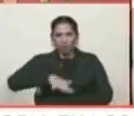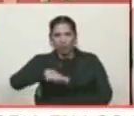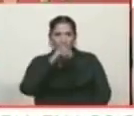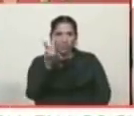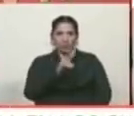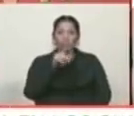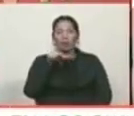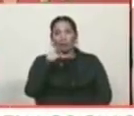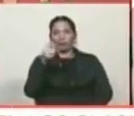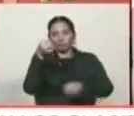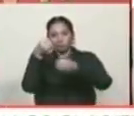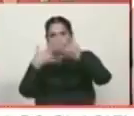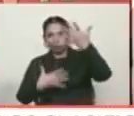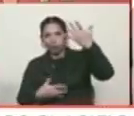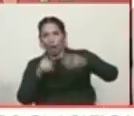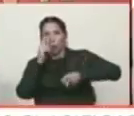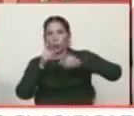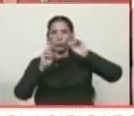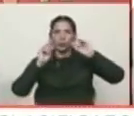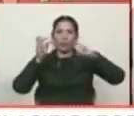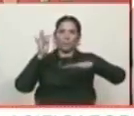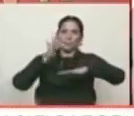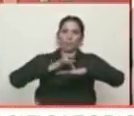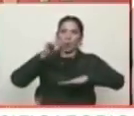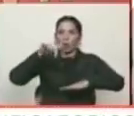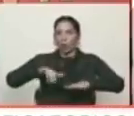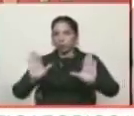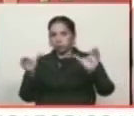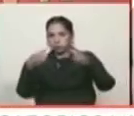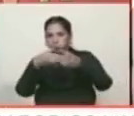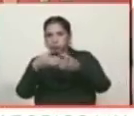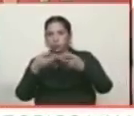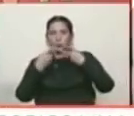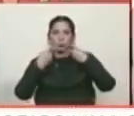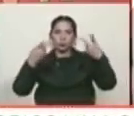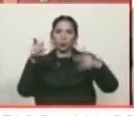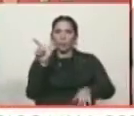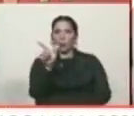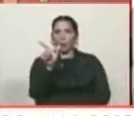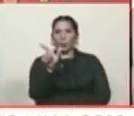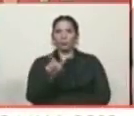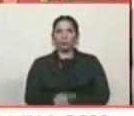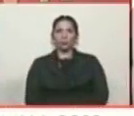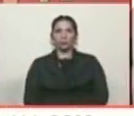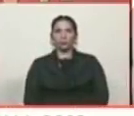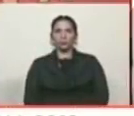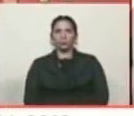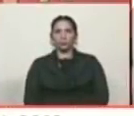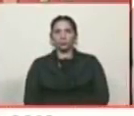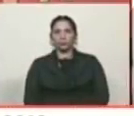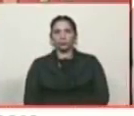solo algunos de los temas que se han tocado el día de hoy en esta rueda de prensa del Partido Socialista